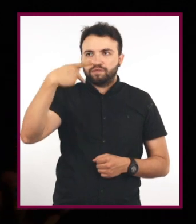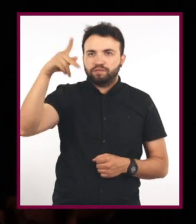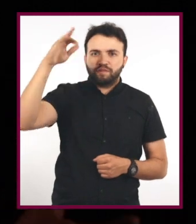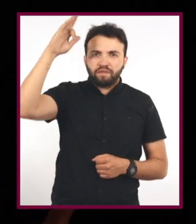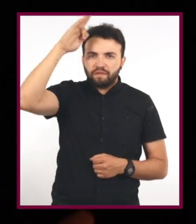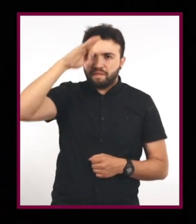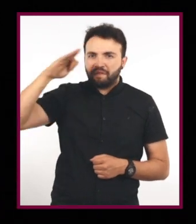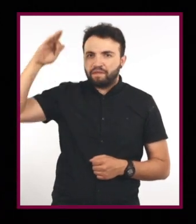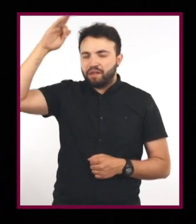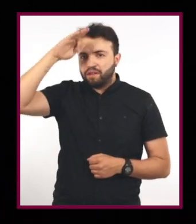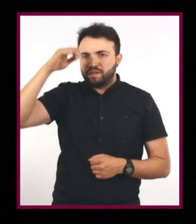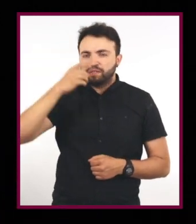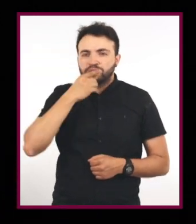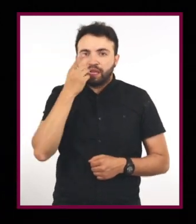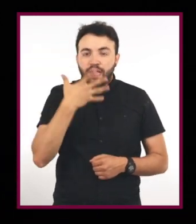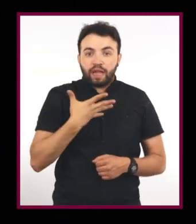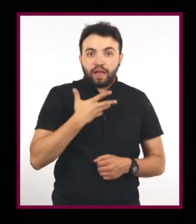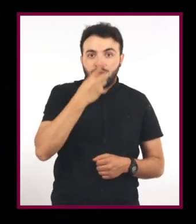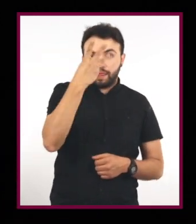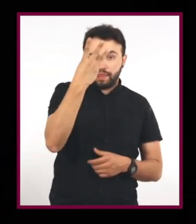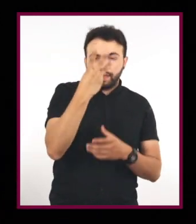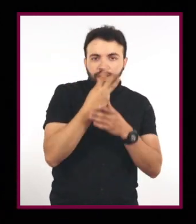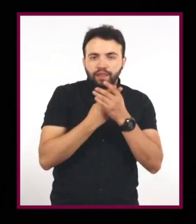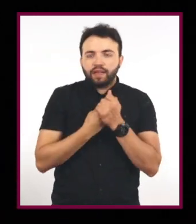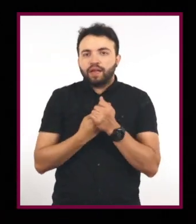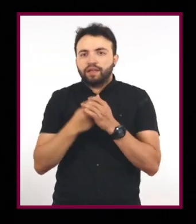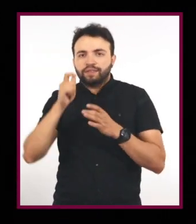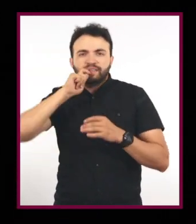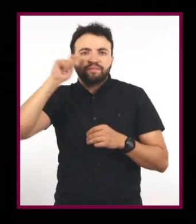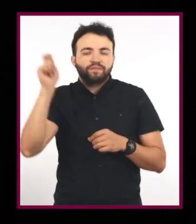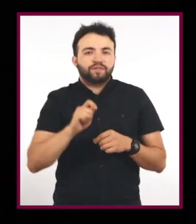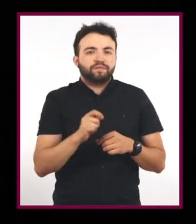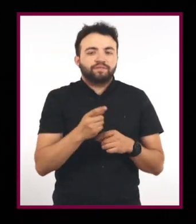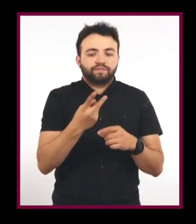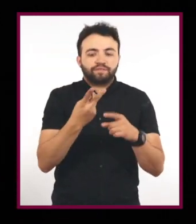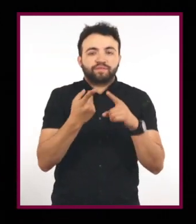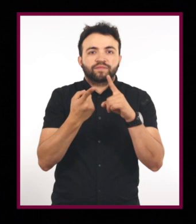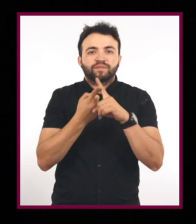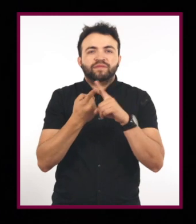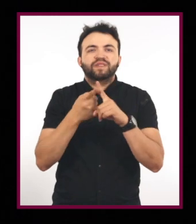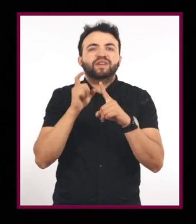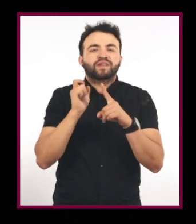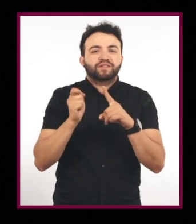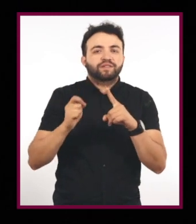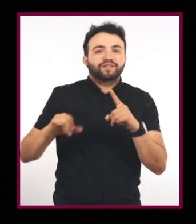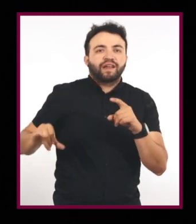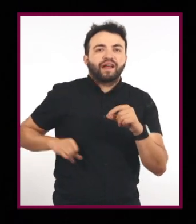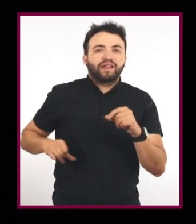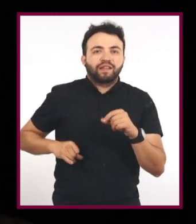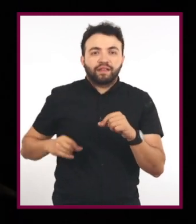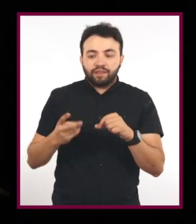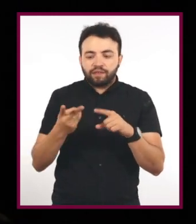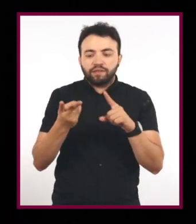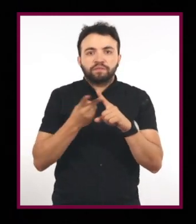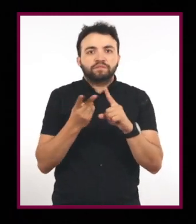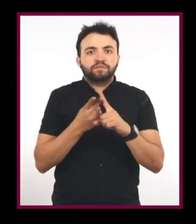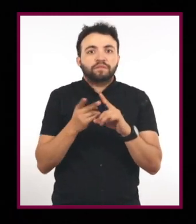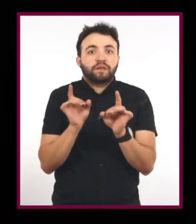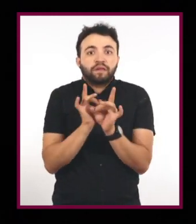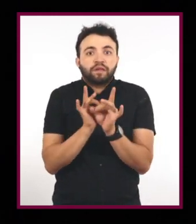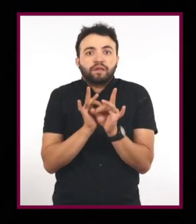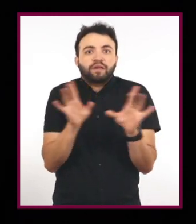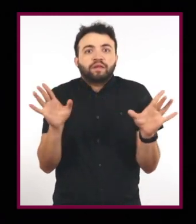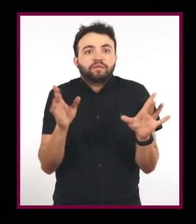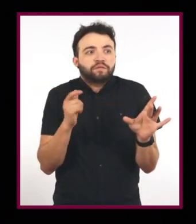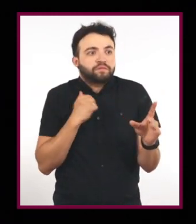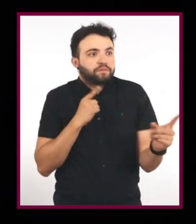Aristóteles. El gran filósofo griego decía que había tres tipos de amistad. La utilitaria, en donde hay un interés de por